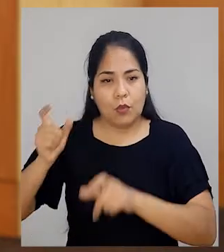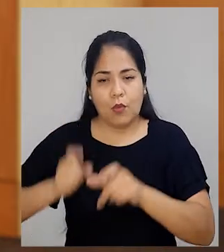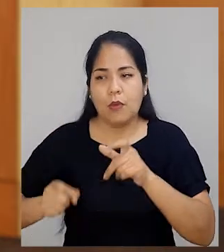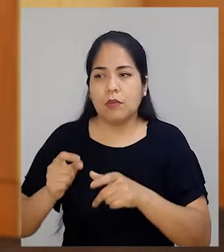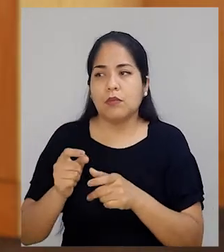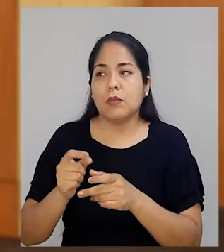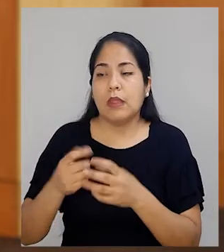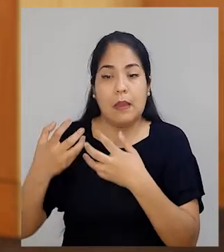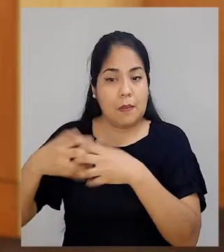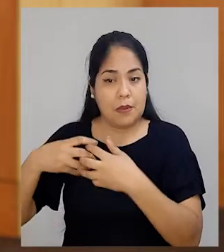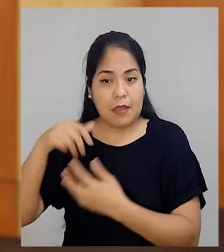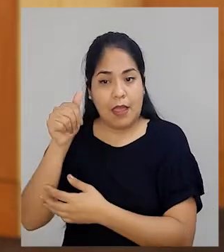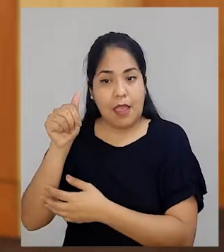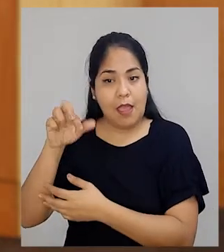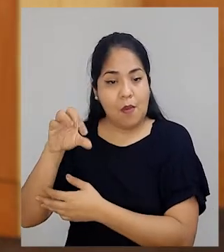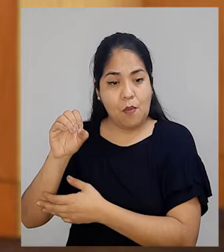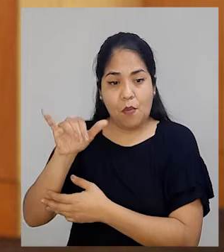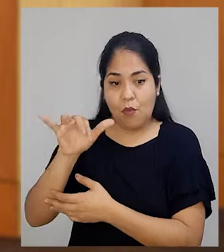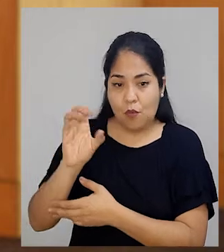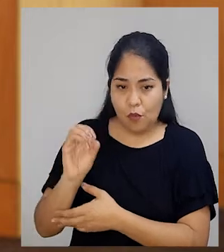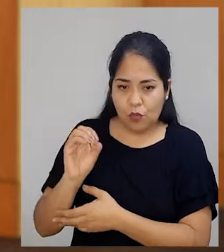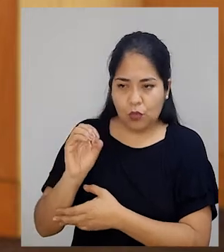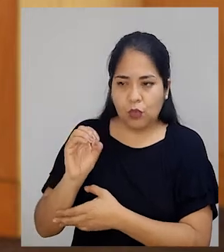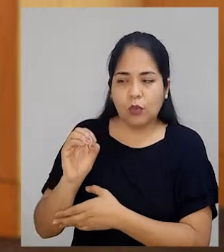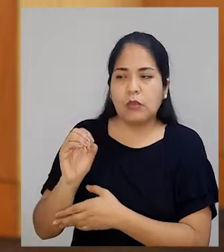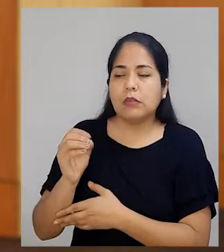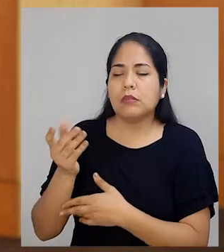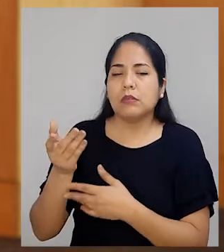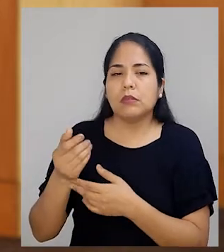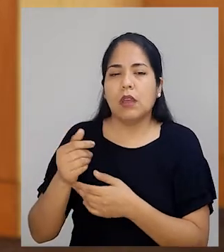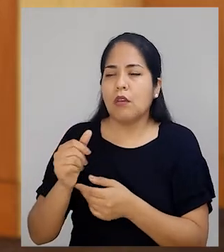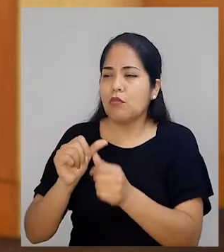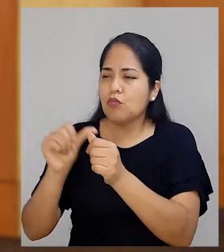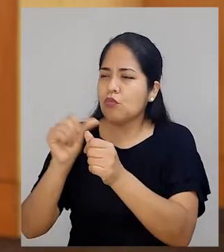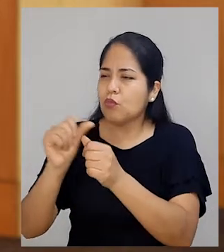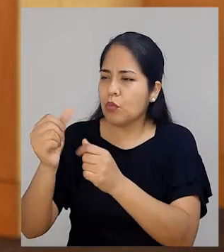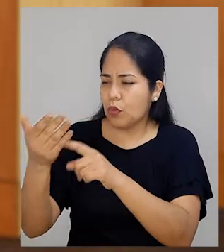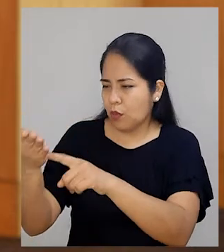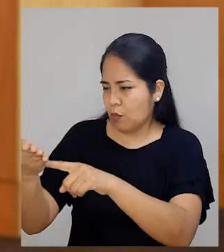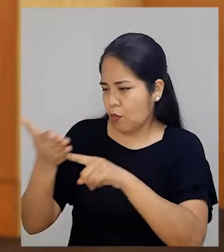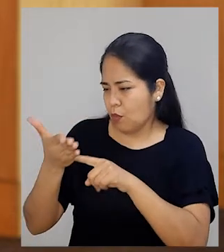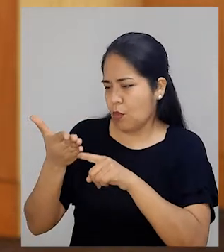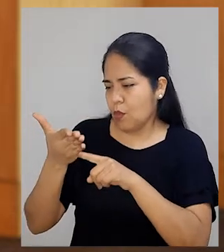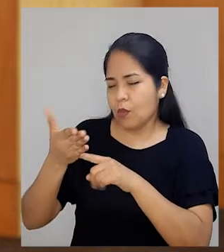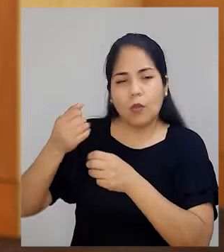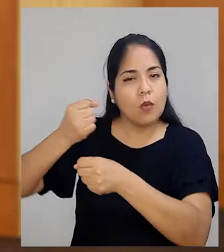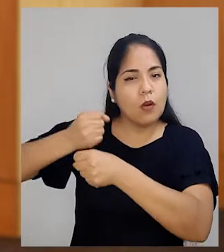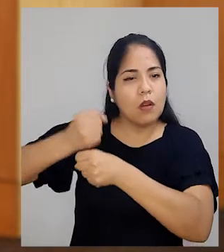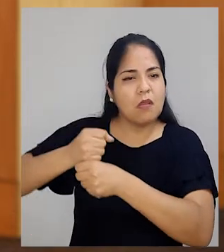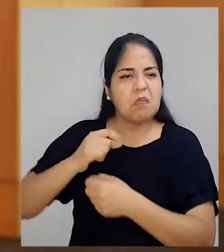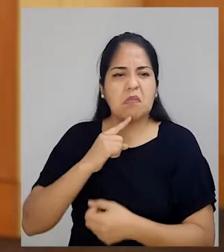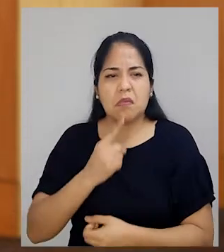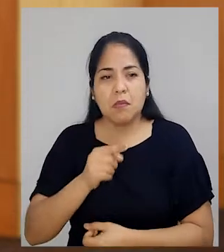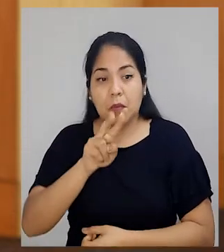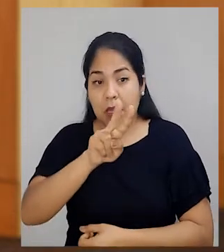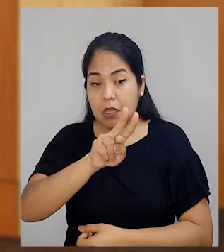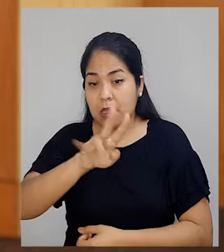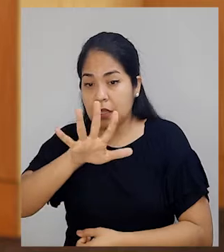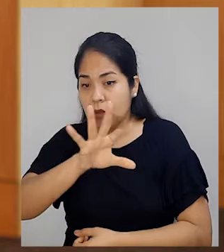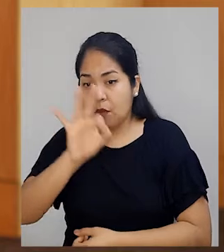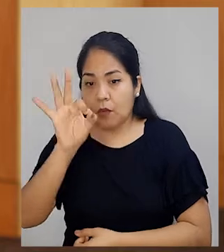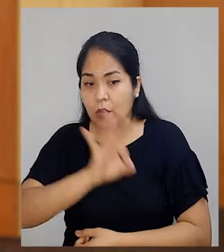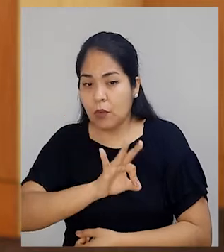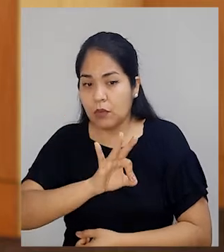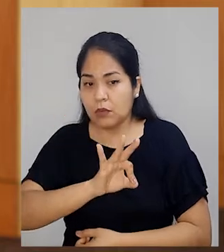hizo Apoyo, a pedido justamente del Ministerio de Justicia, arroja una cifra justamente en tema laboral. Dicen